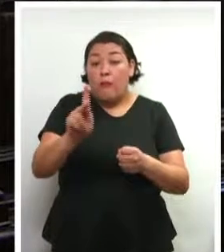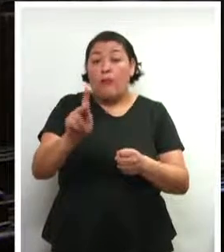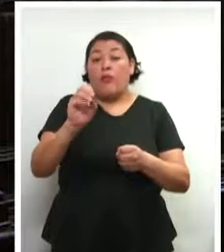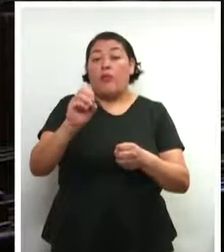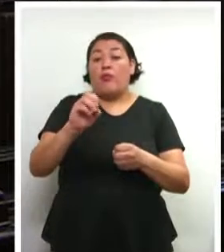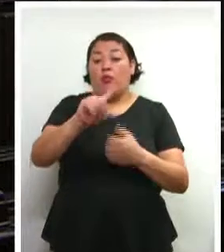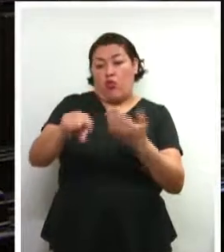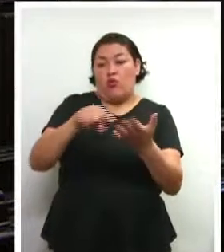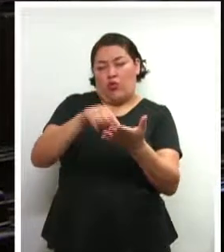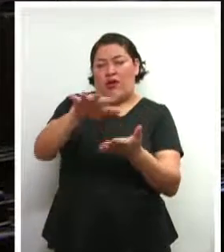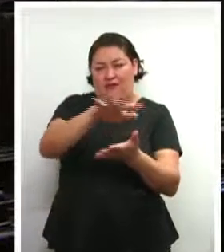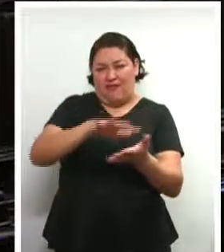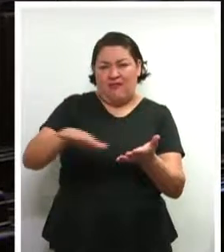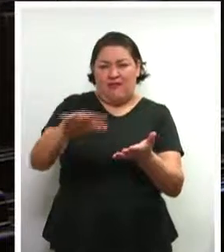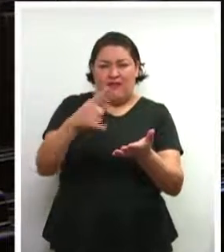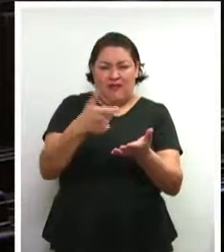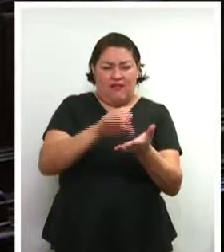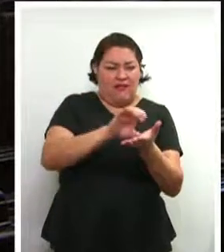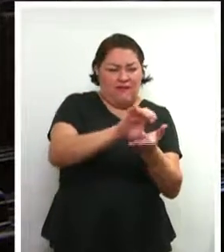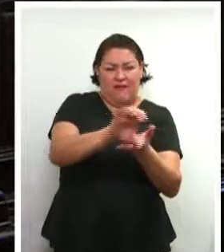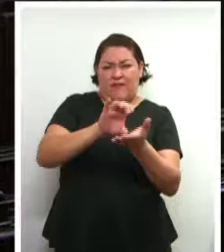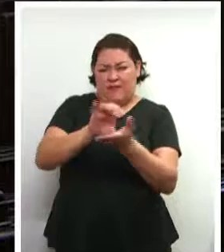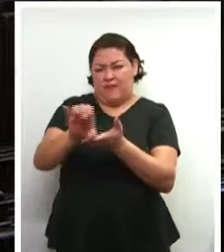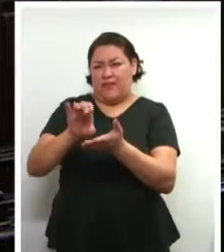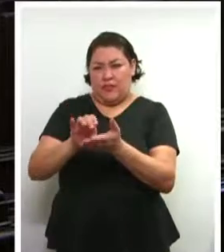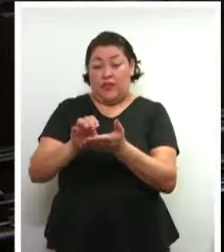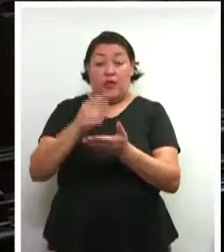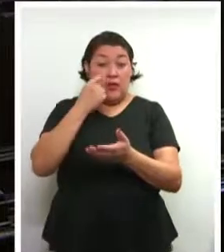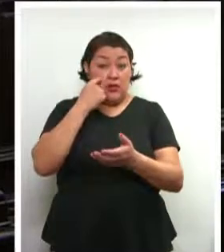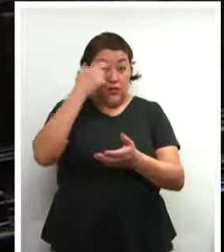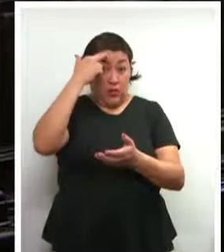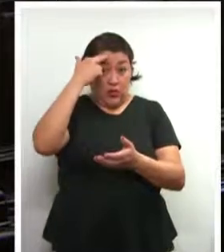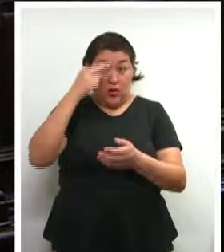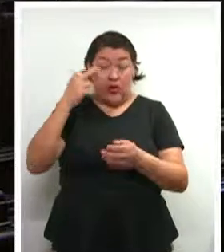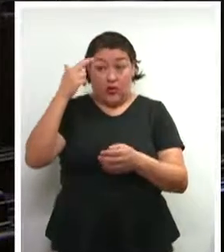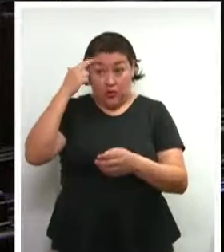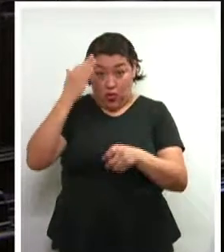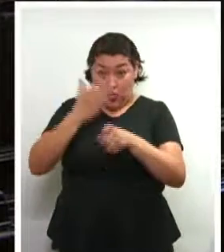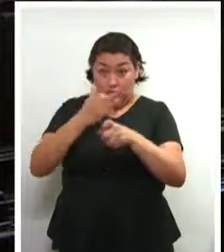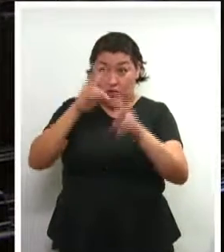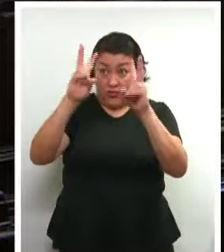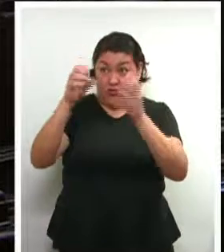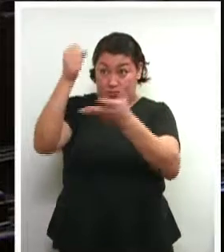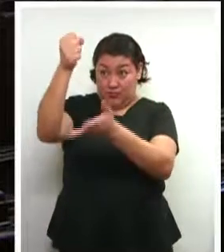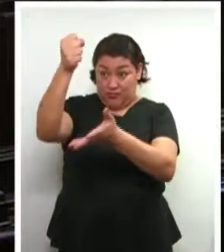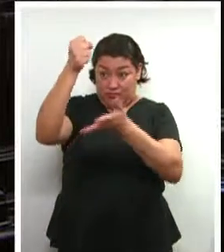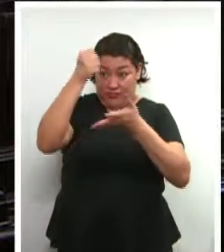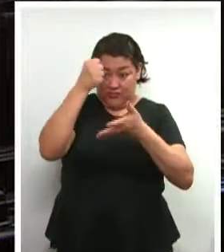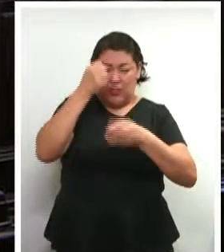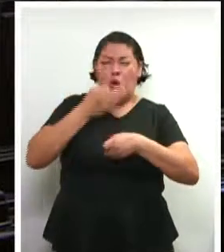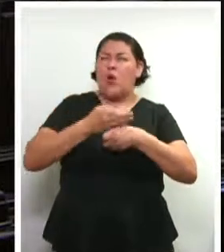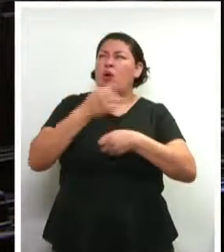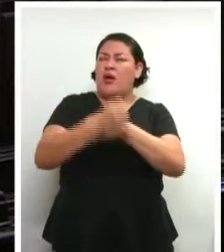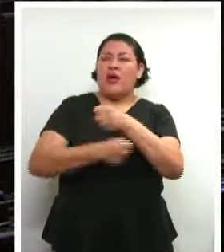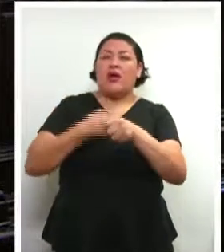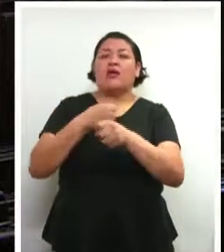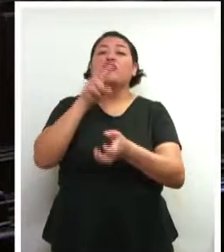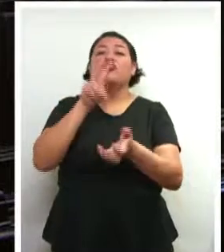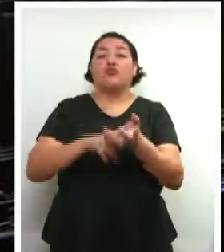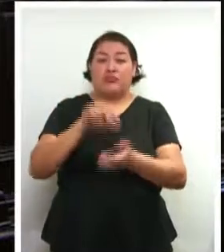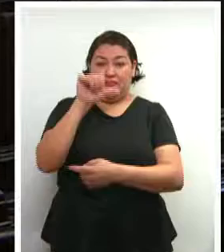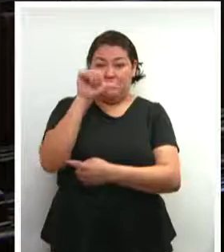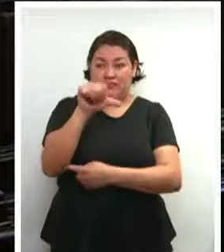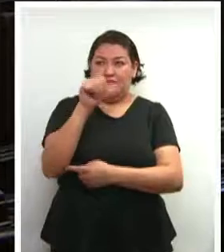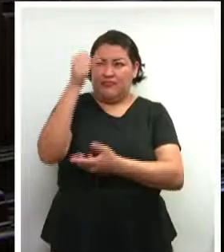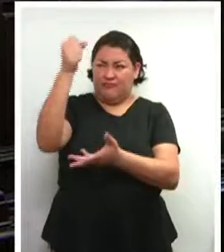ciudad. No estamos hablando aquí del tema del presupuesto participativo, que en este año de 2016